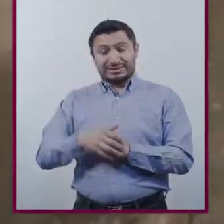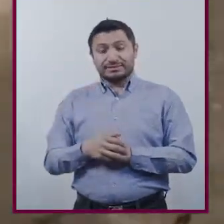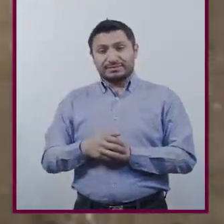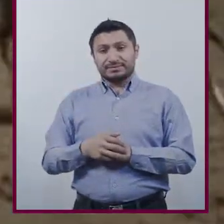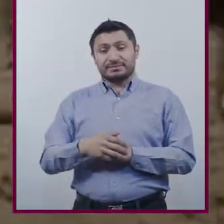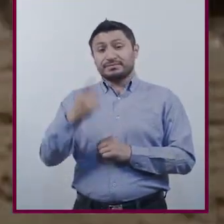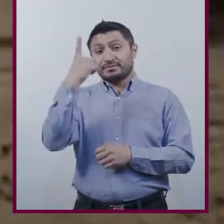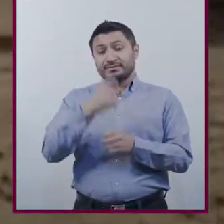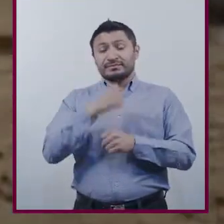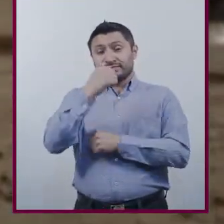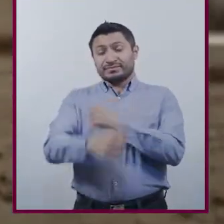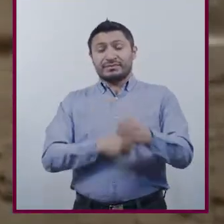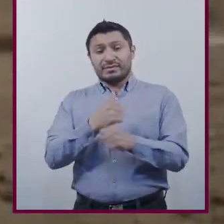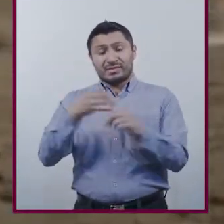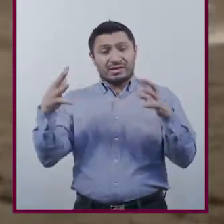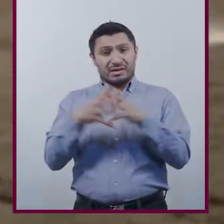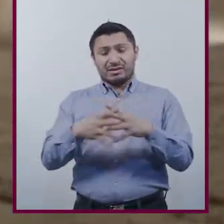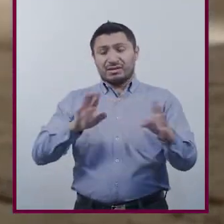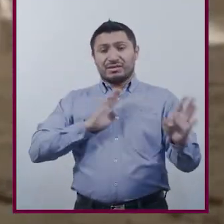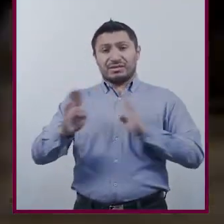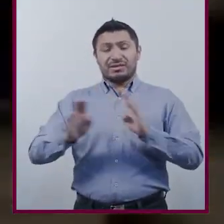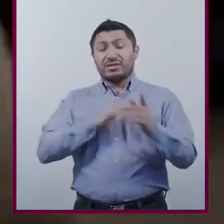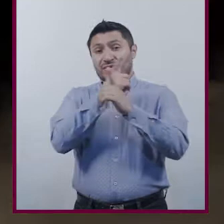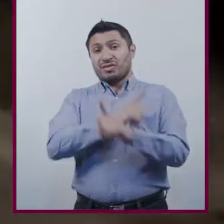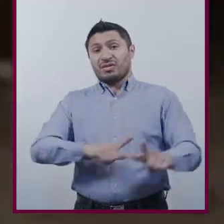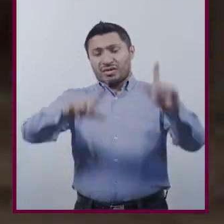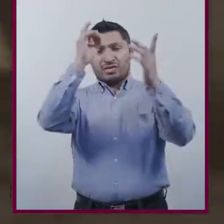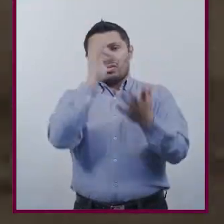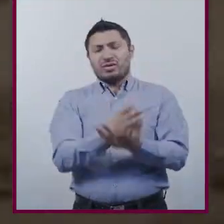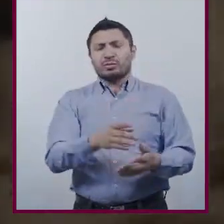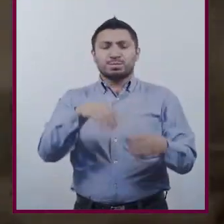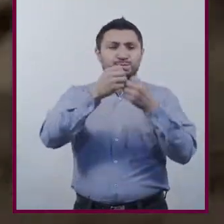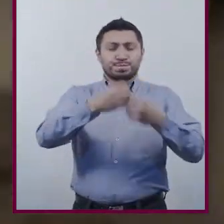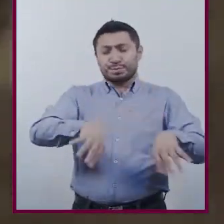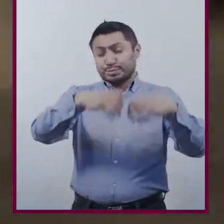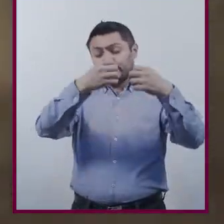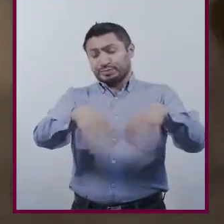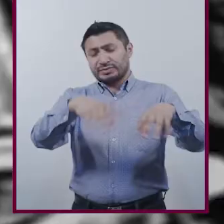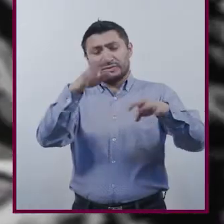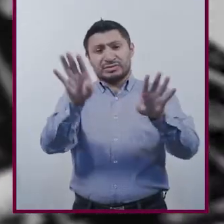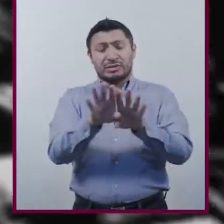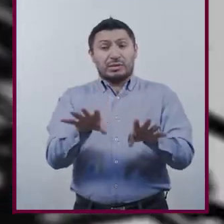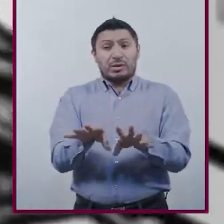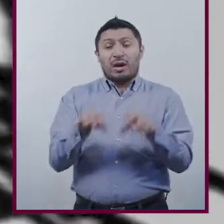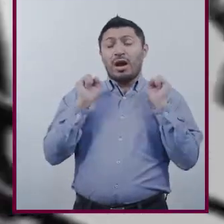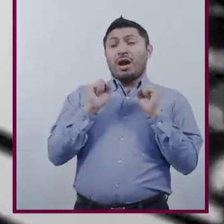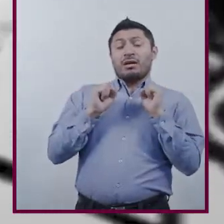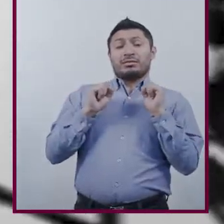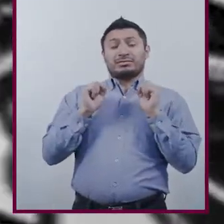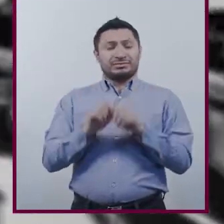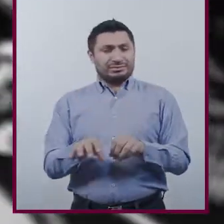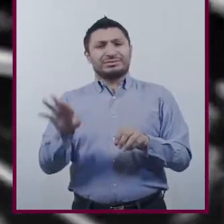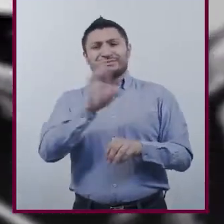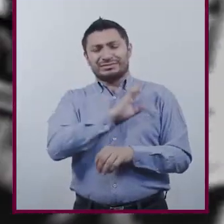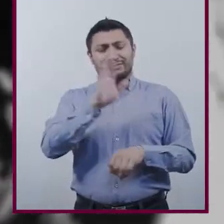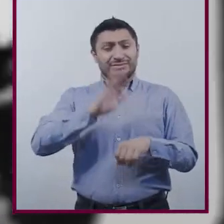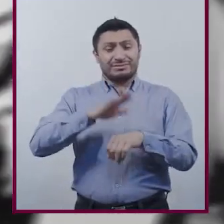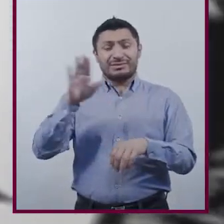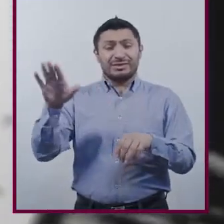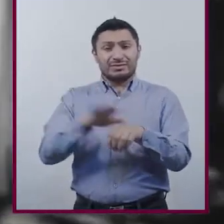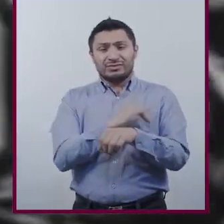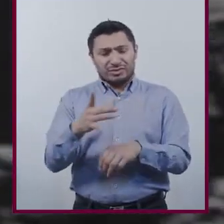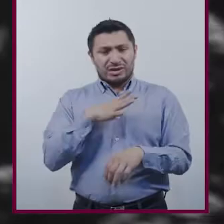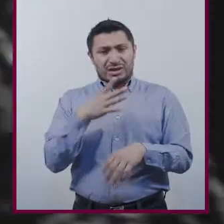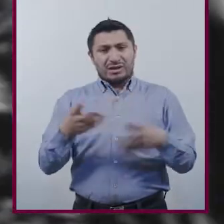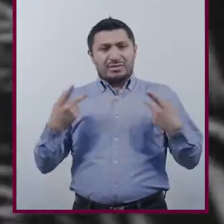del primer año de la guerra, el ejército liberal solo cosechó derrotas a manera de retiradas, particularmente porque estaba